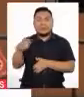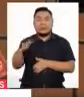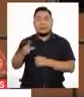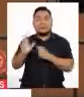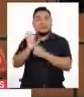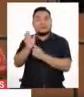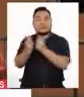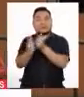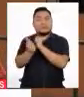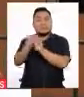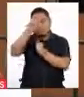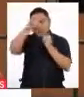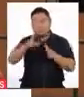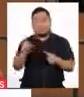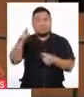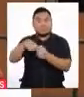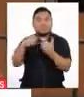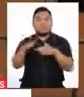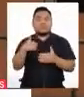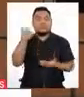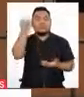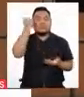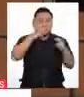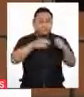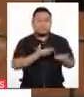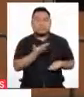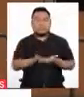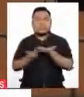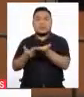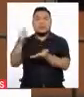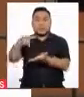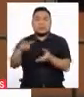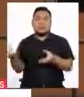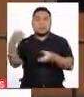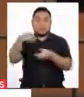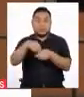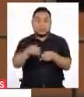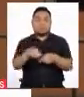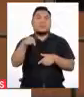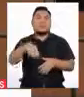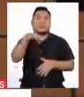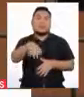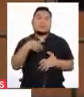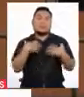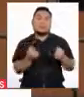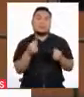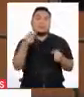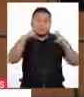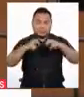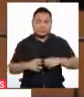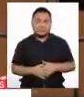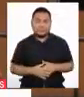investigadores peruanos ya están dando sus aportes para que sean aquí incorporados al Instituto Nacional de Salud. En